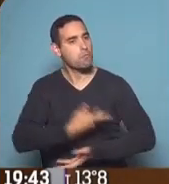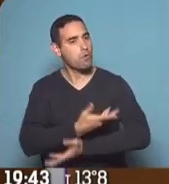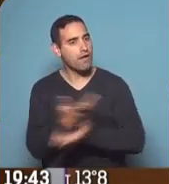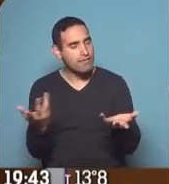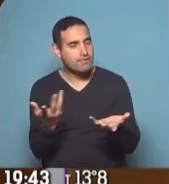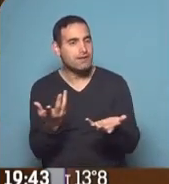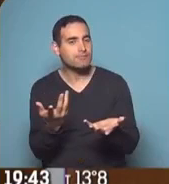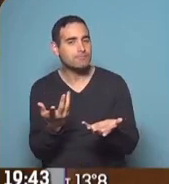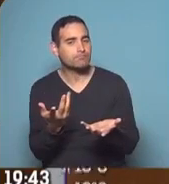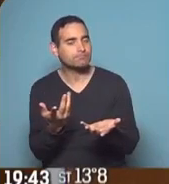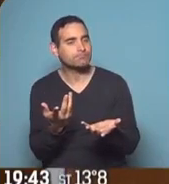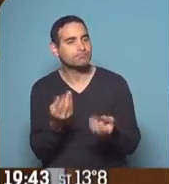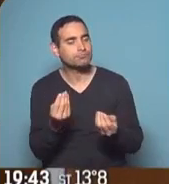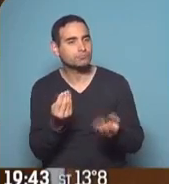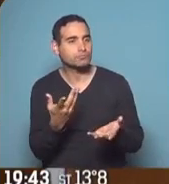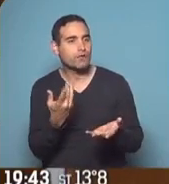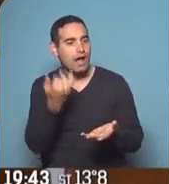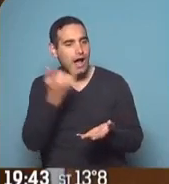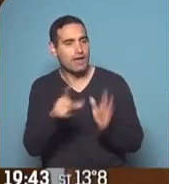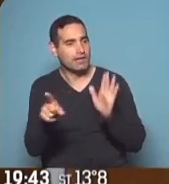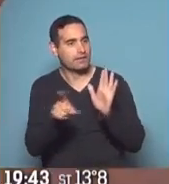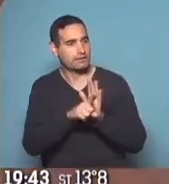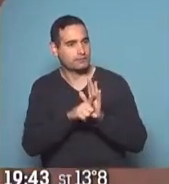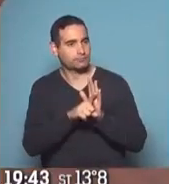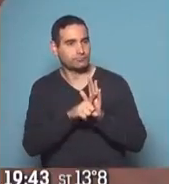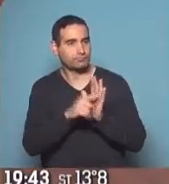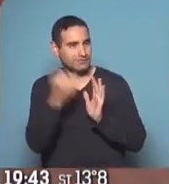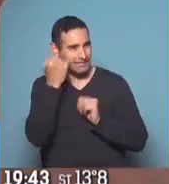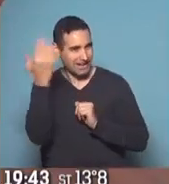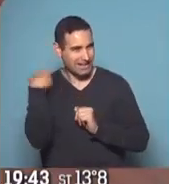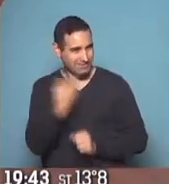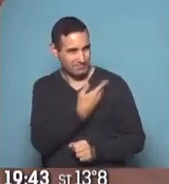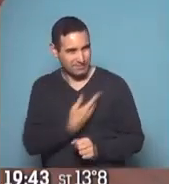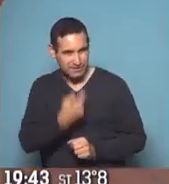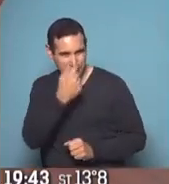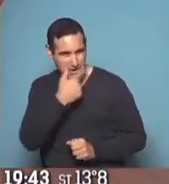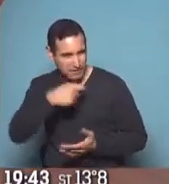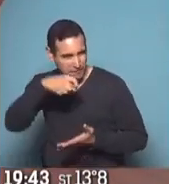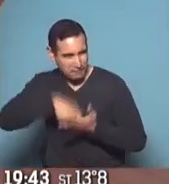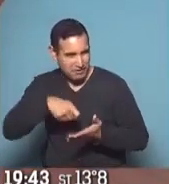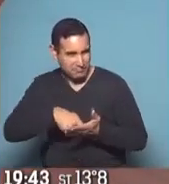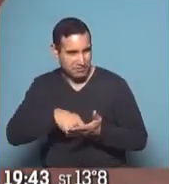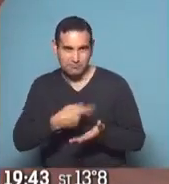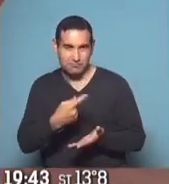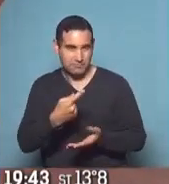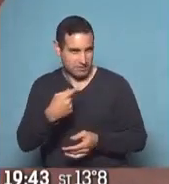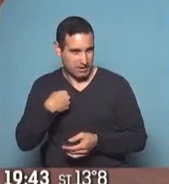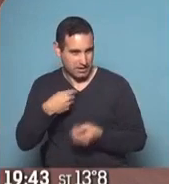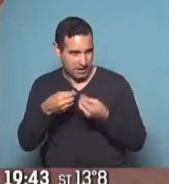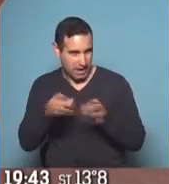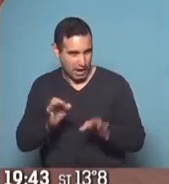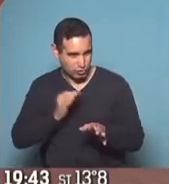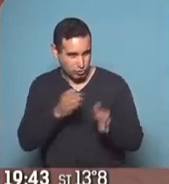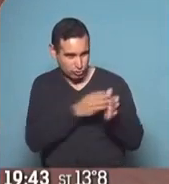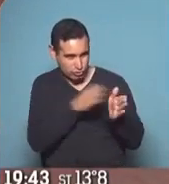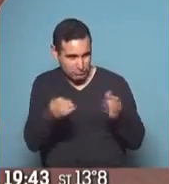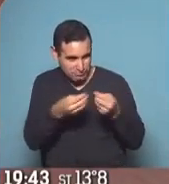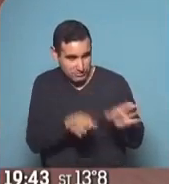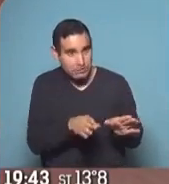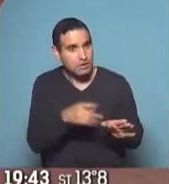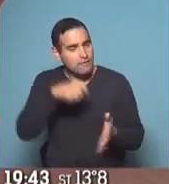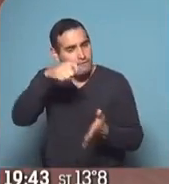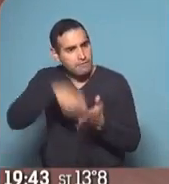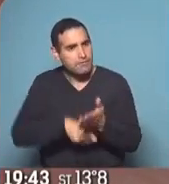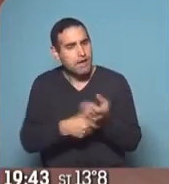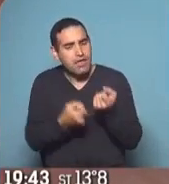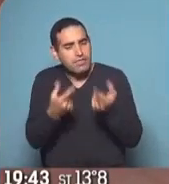o traer a colación el decreto de extinción de dominio que el presidente macri firmó al principio de este año que tiene que ver con darle a la justicia